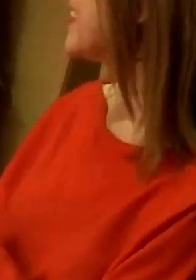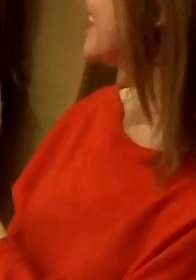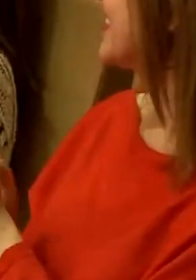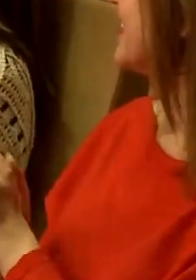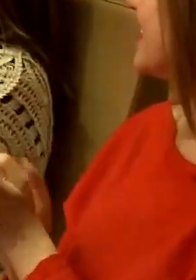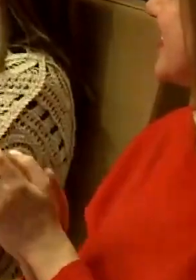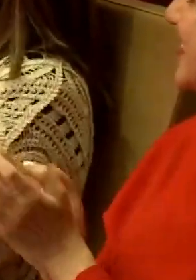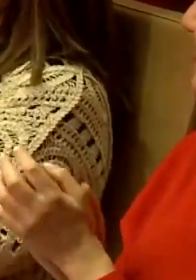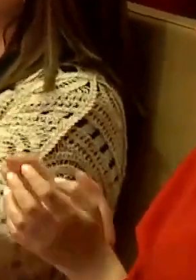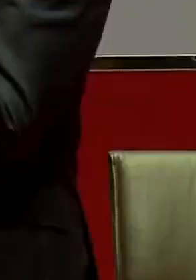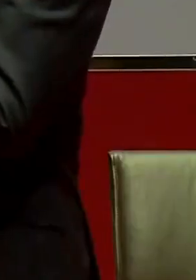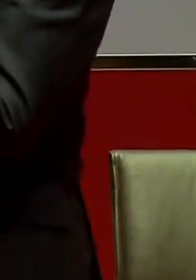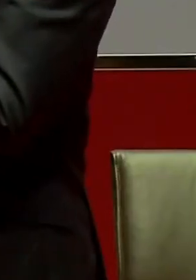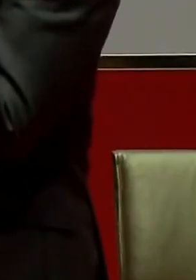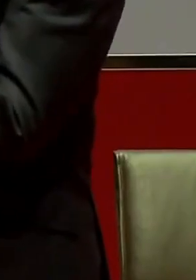¡Gracias!